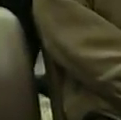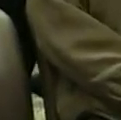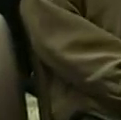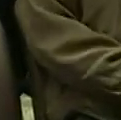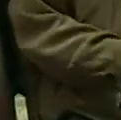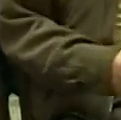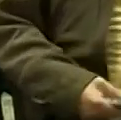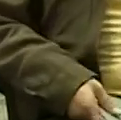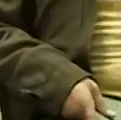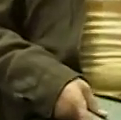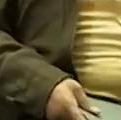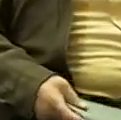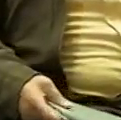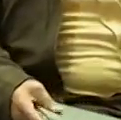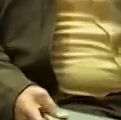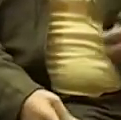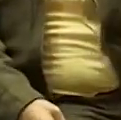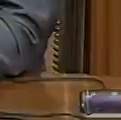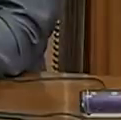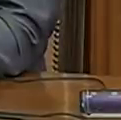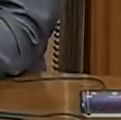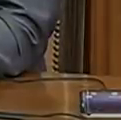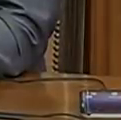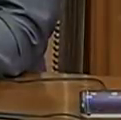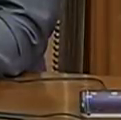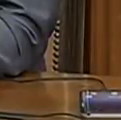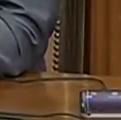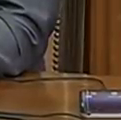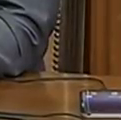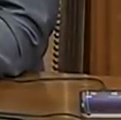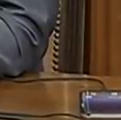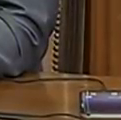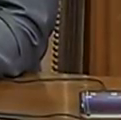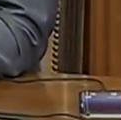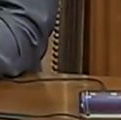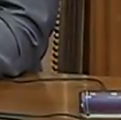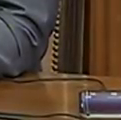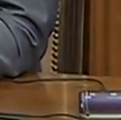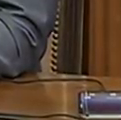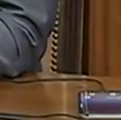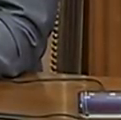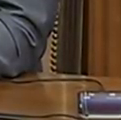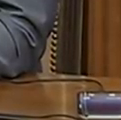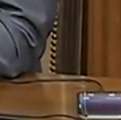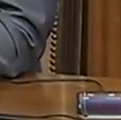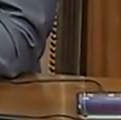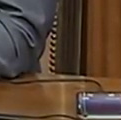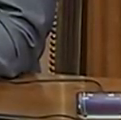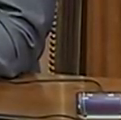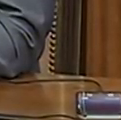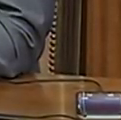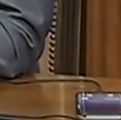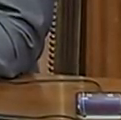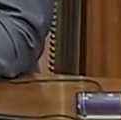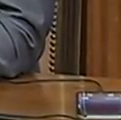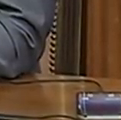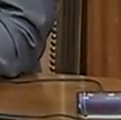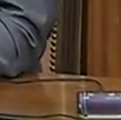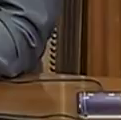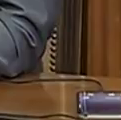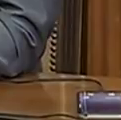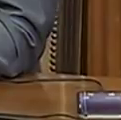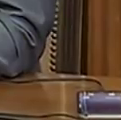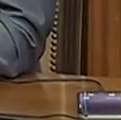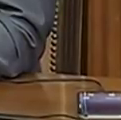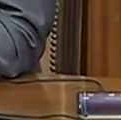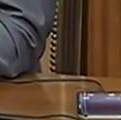Ya comenzamos. El día leído por el secretario, resultó aprobado por unanimidad el decreto constituyente de acciones en